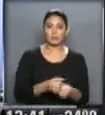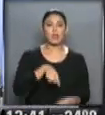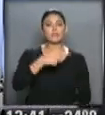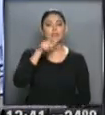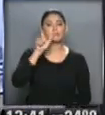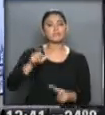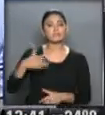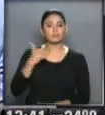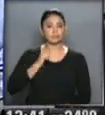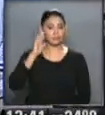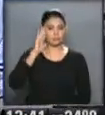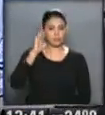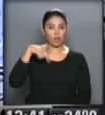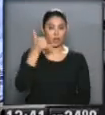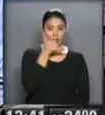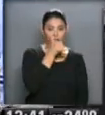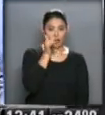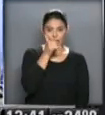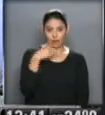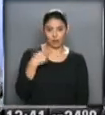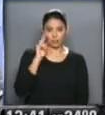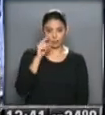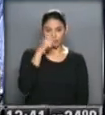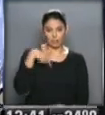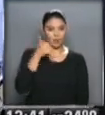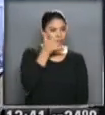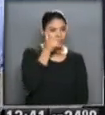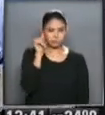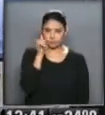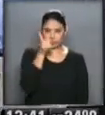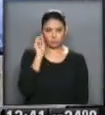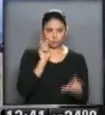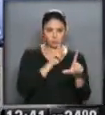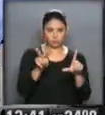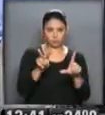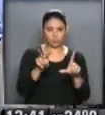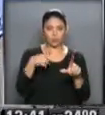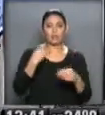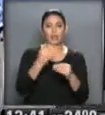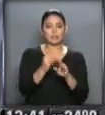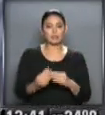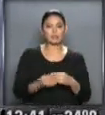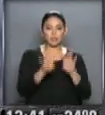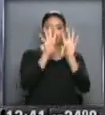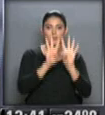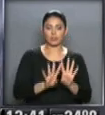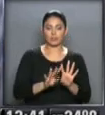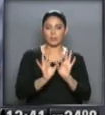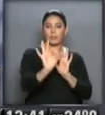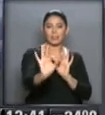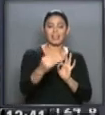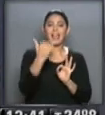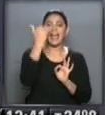efectivos de gendarmería. Nuestra cámara está tomando la imagen atravesando una reja, precisamente a 15